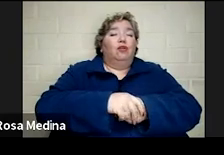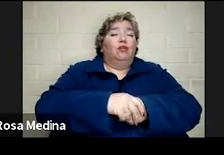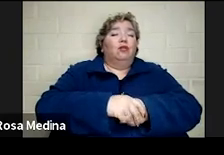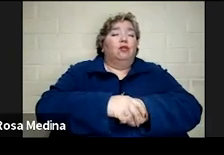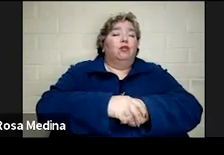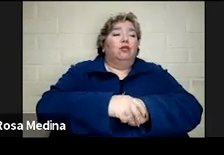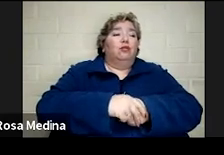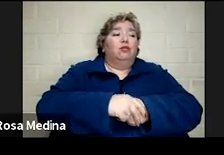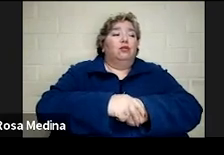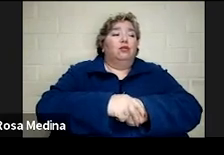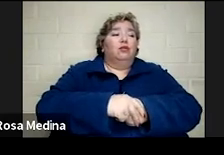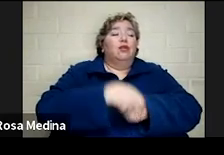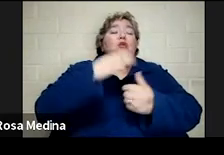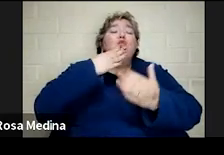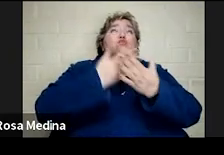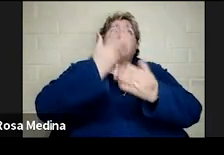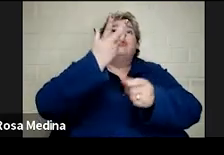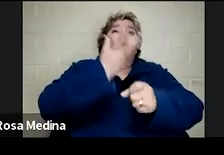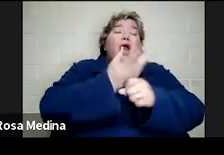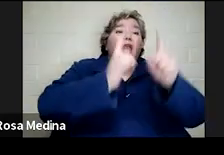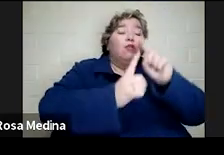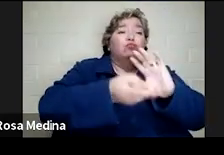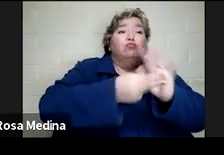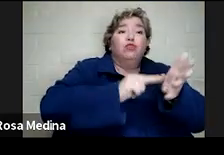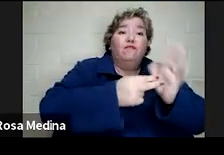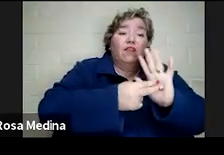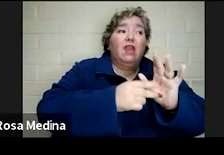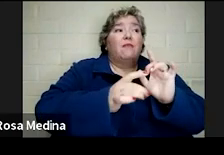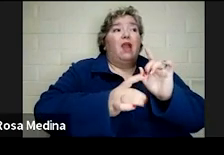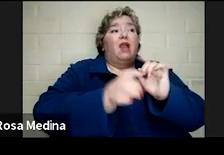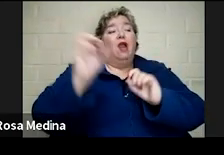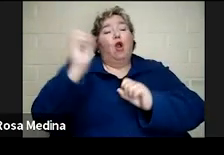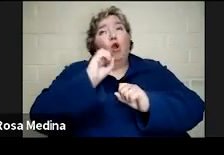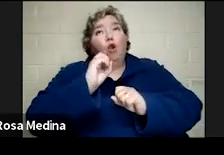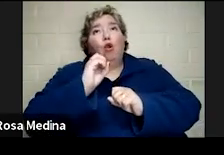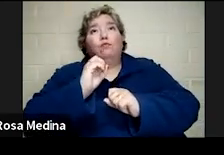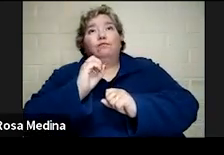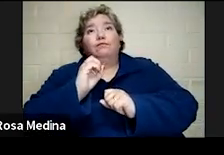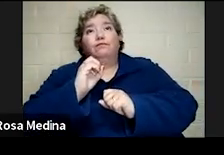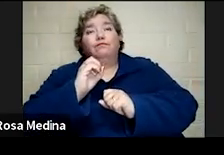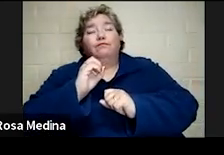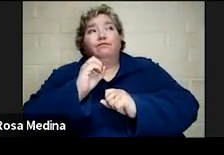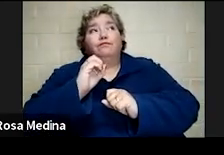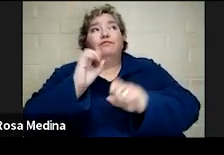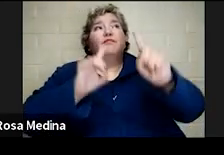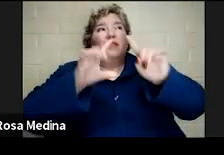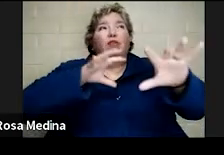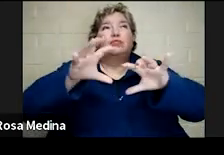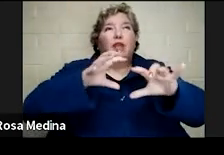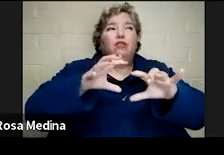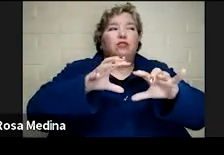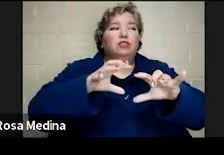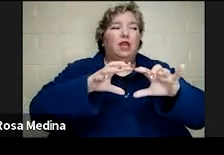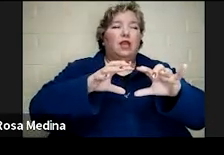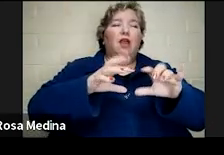inquietud, ante ciertas señales de alarma o ciertos signos, es importante hacer una evaluación y ojalá salga que está todo